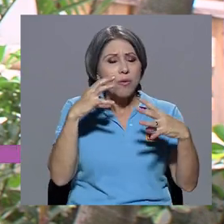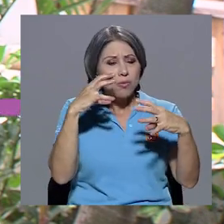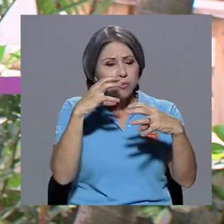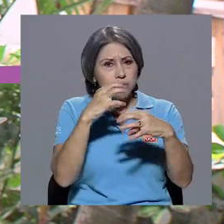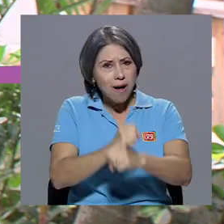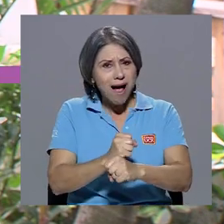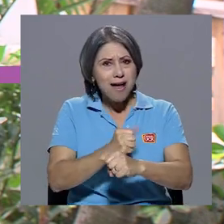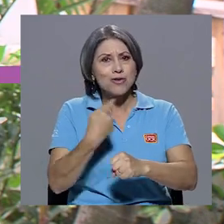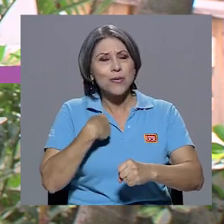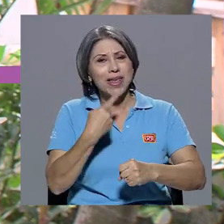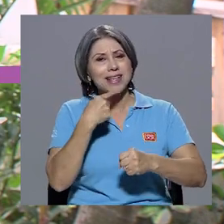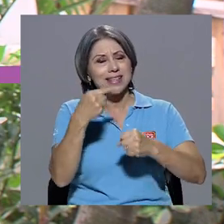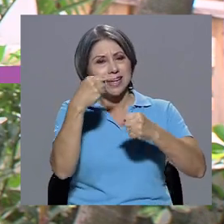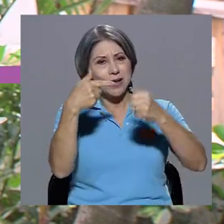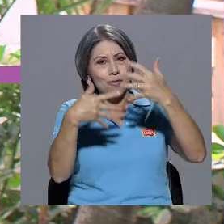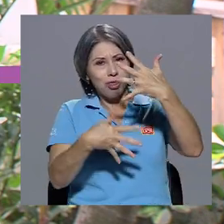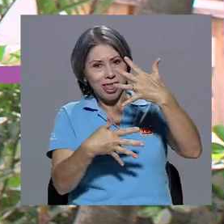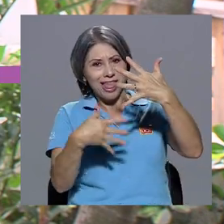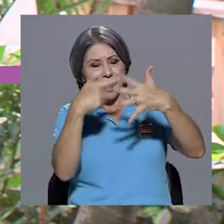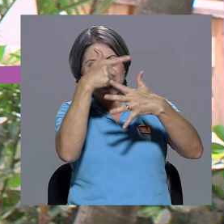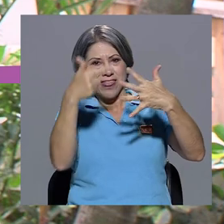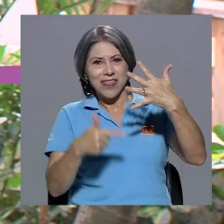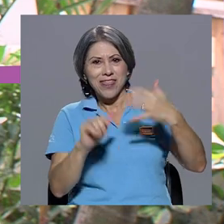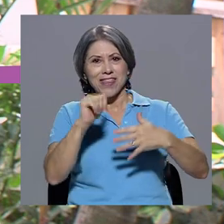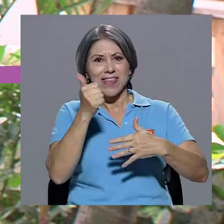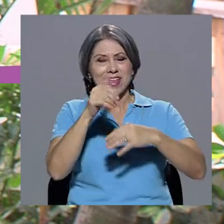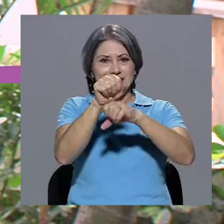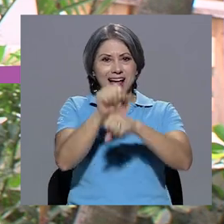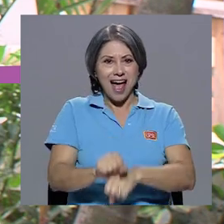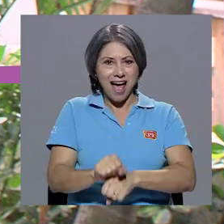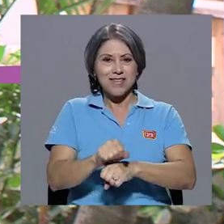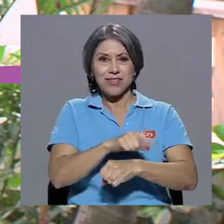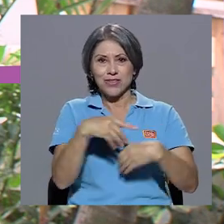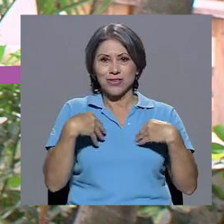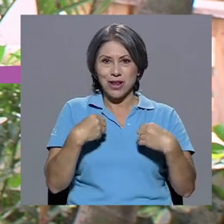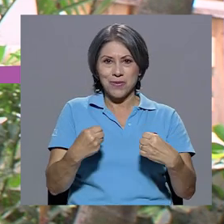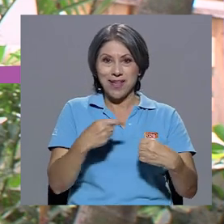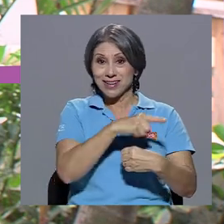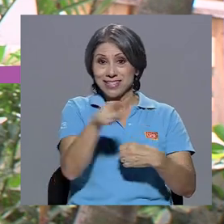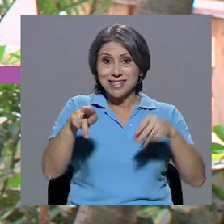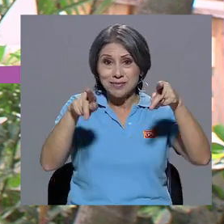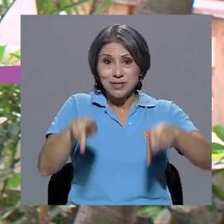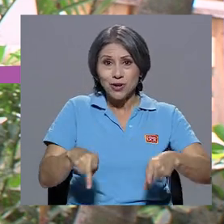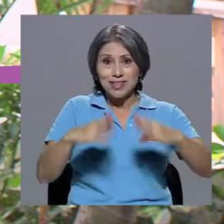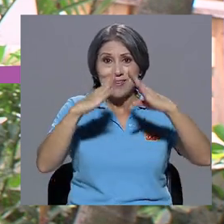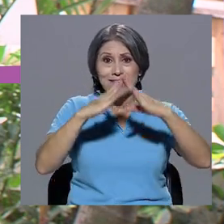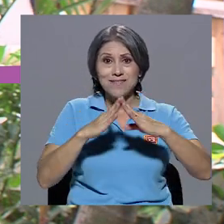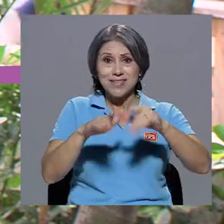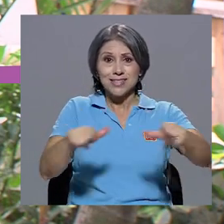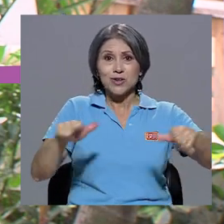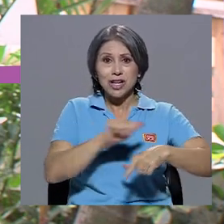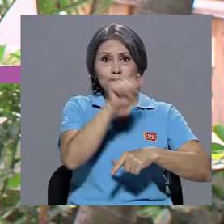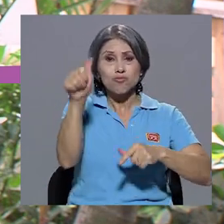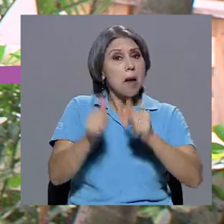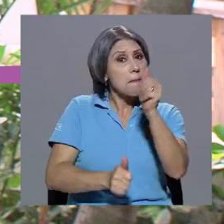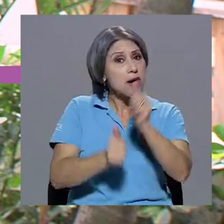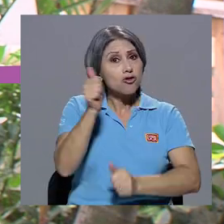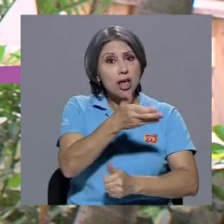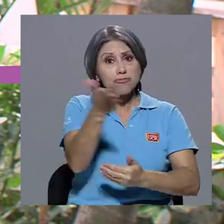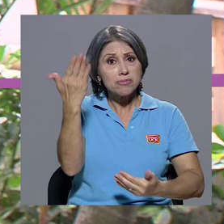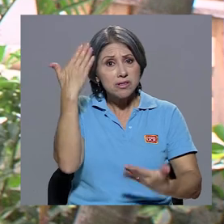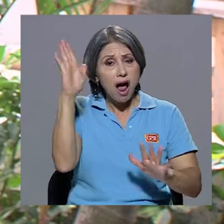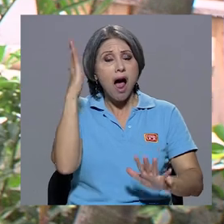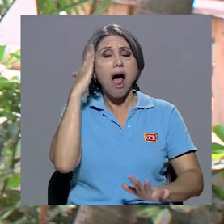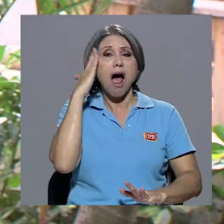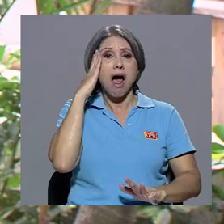10 hábitos saludables o 10 hábitos de los centenarios de las zonas azules, que básicamente son cosas que la mayoría de las personas ya conocen, pero le cuesta